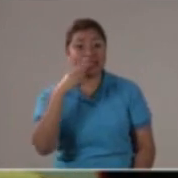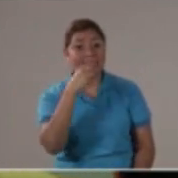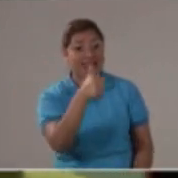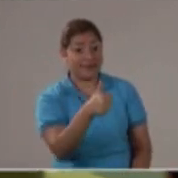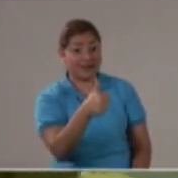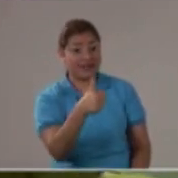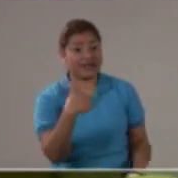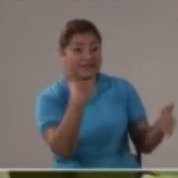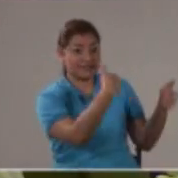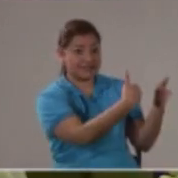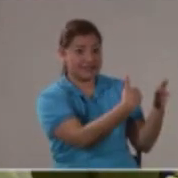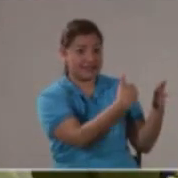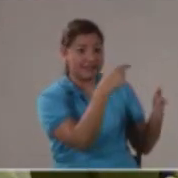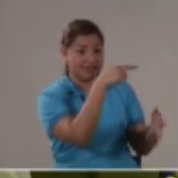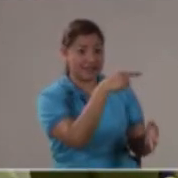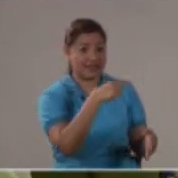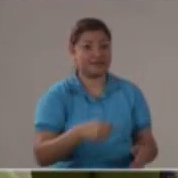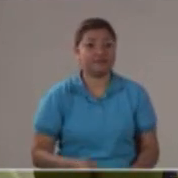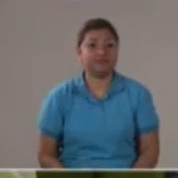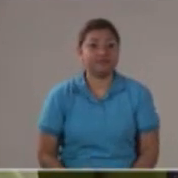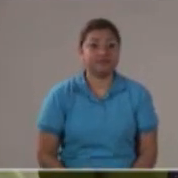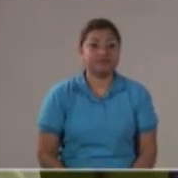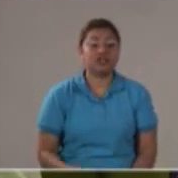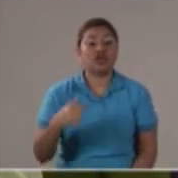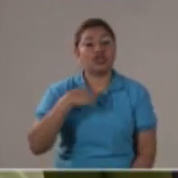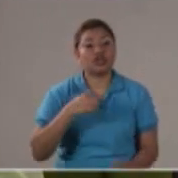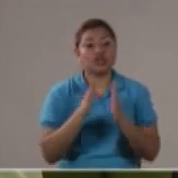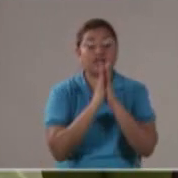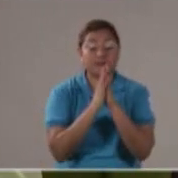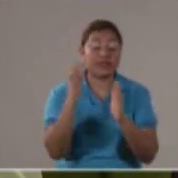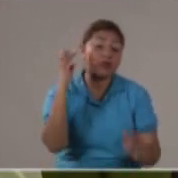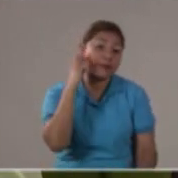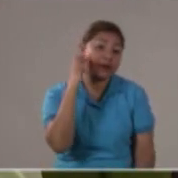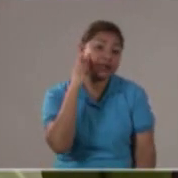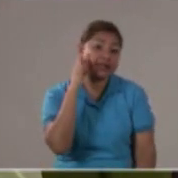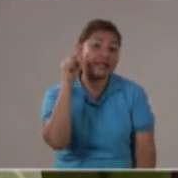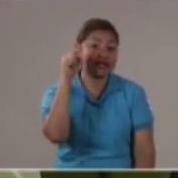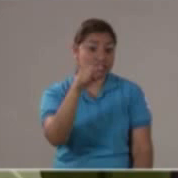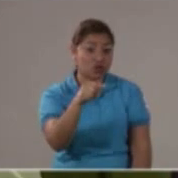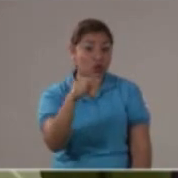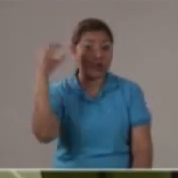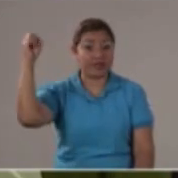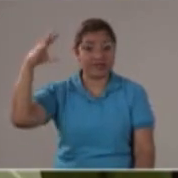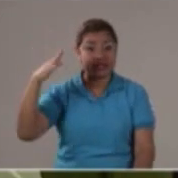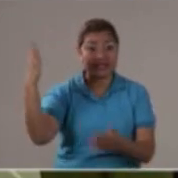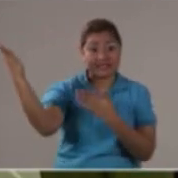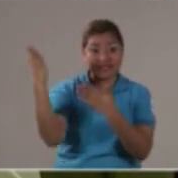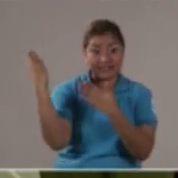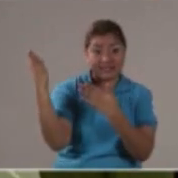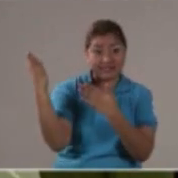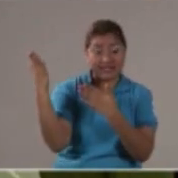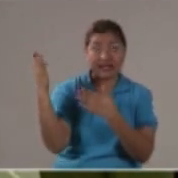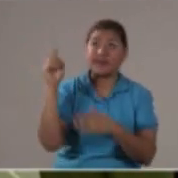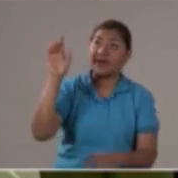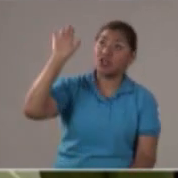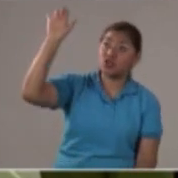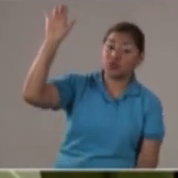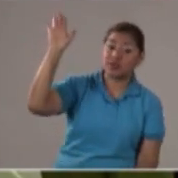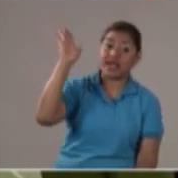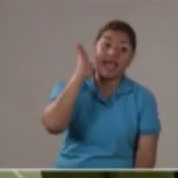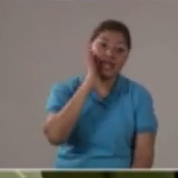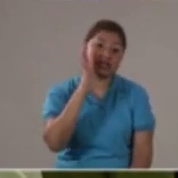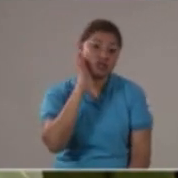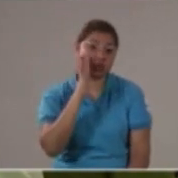Jesús, ya no puede ser la misma. Yo te pido, Padre, que tú bendigas a esta sierva tuya en su